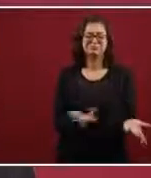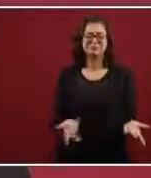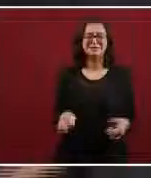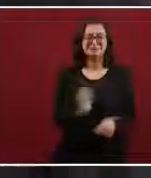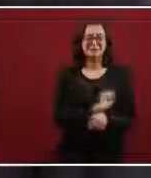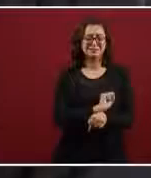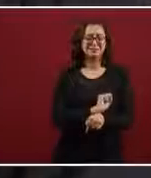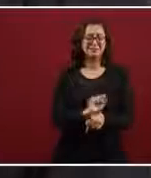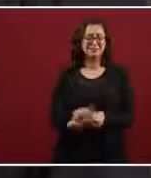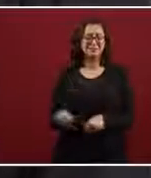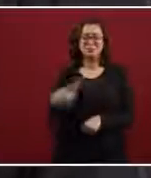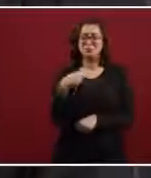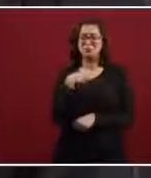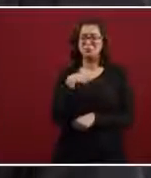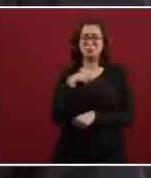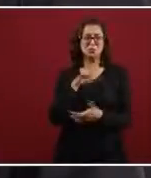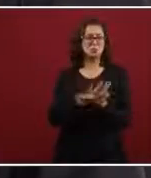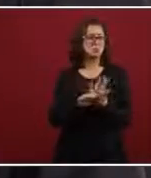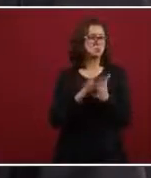yo no protejo a nadie,